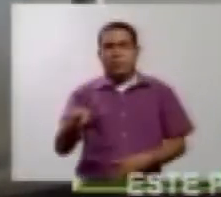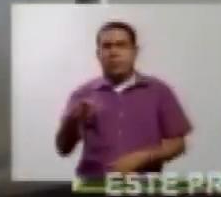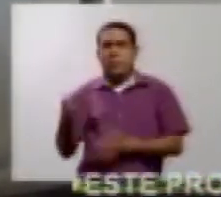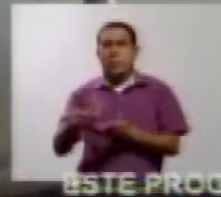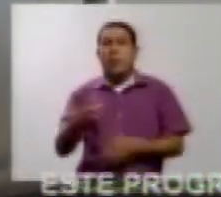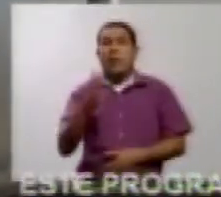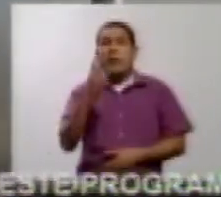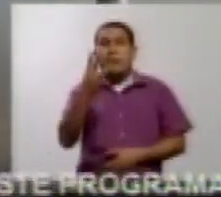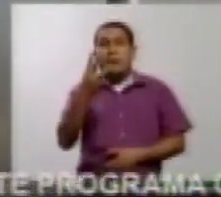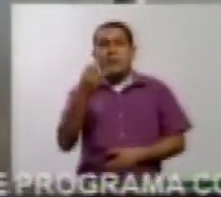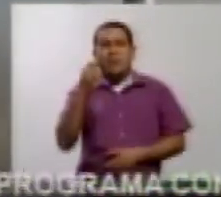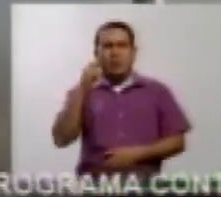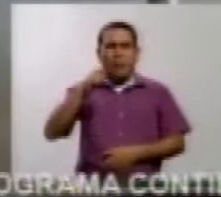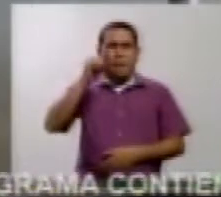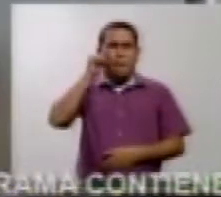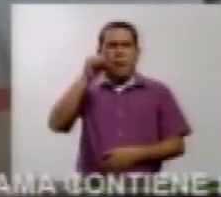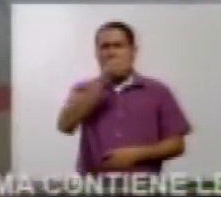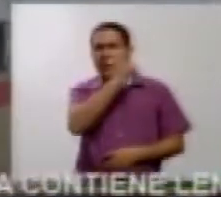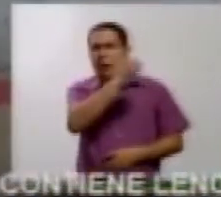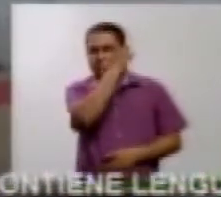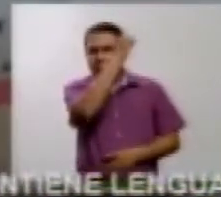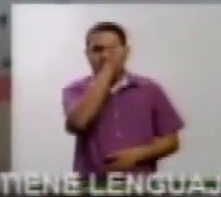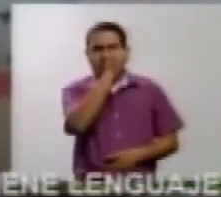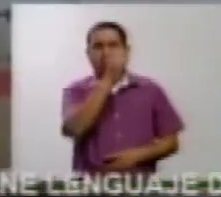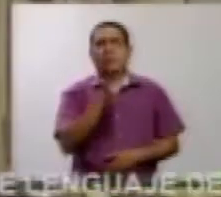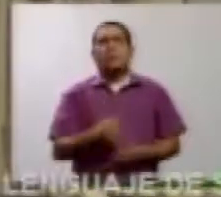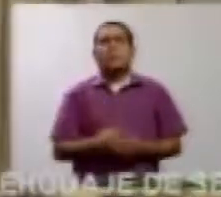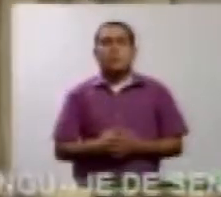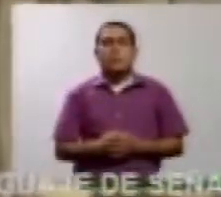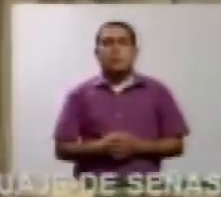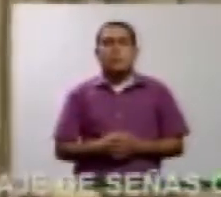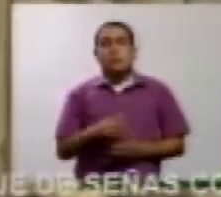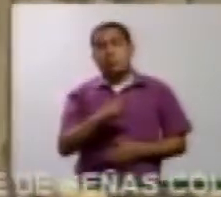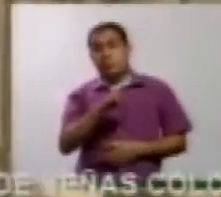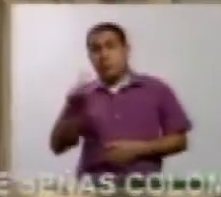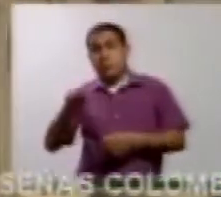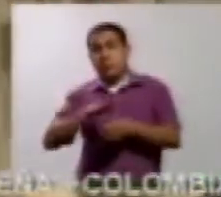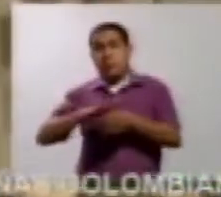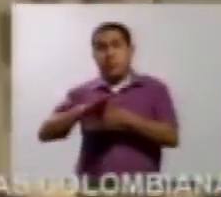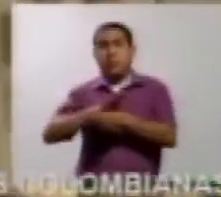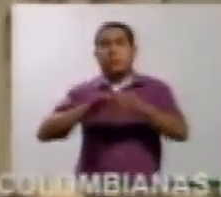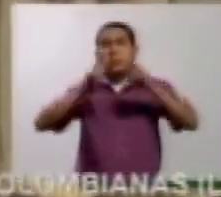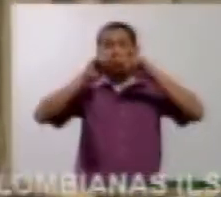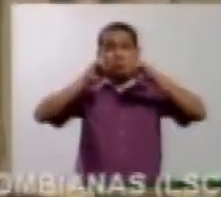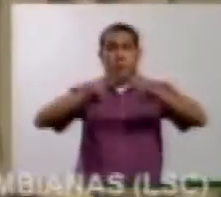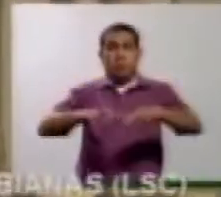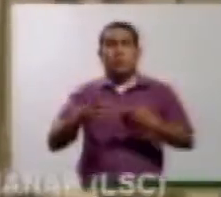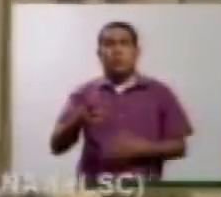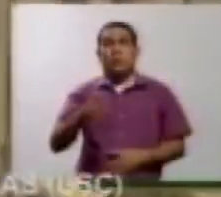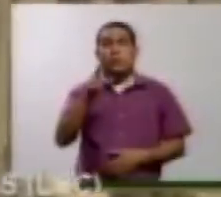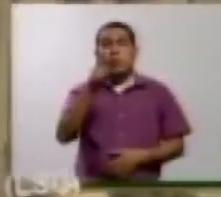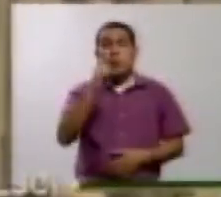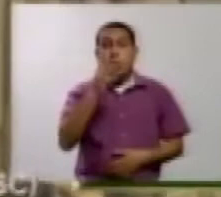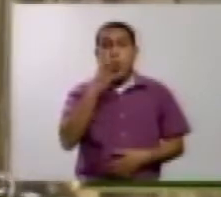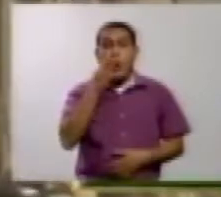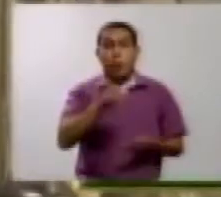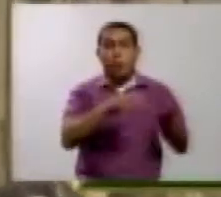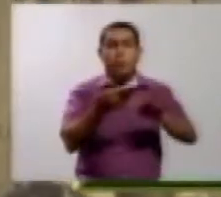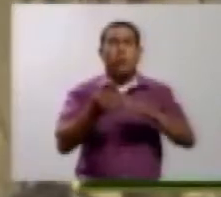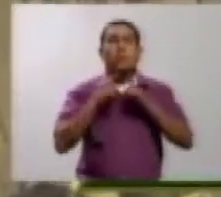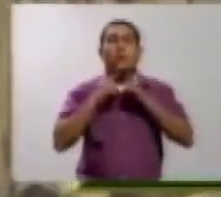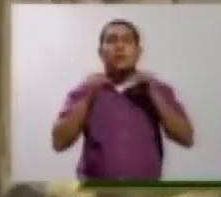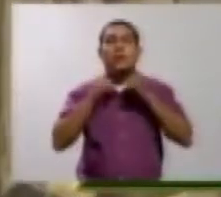3 heridas en el rostro, probablemente producidas con arma blanca. Otro hecho que es materia de investigación fue la muerte de un hombre en el barrio